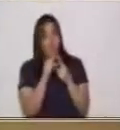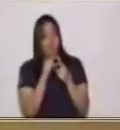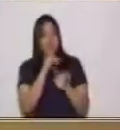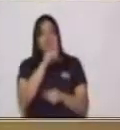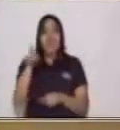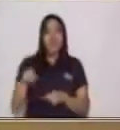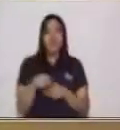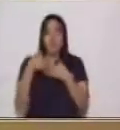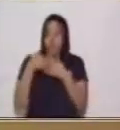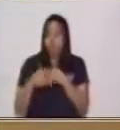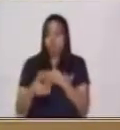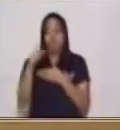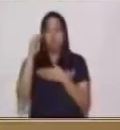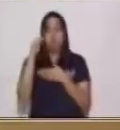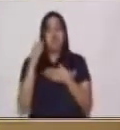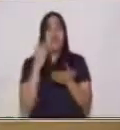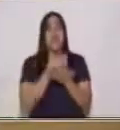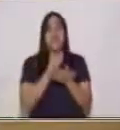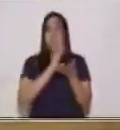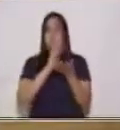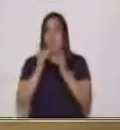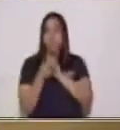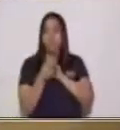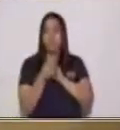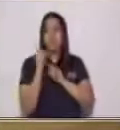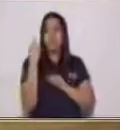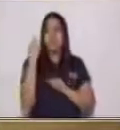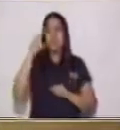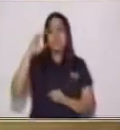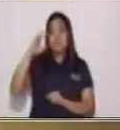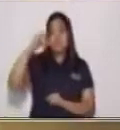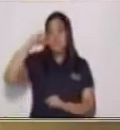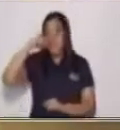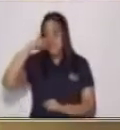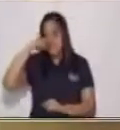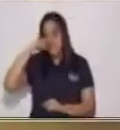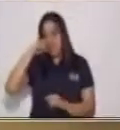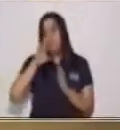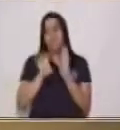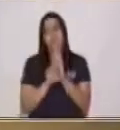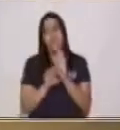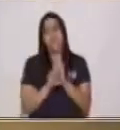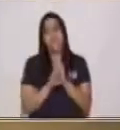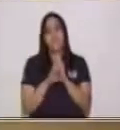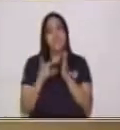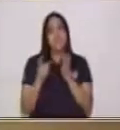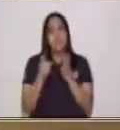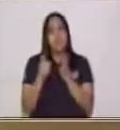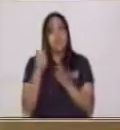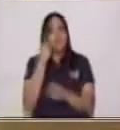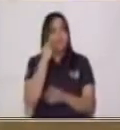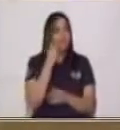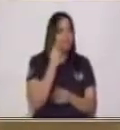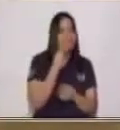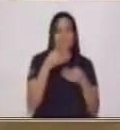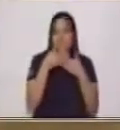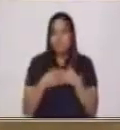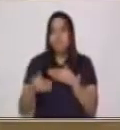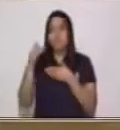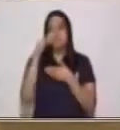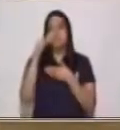sus derivaciones llevan la combinación CT, al momento de buscar las derivaciones,